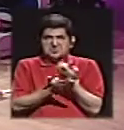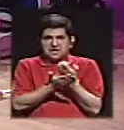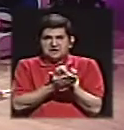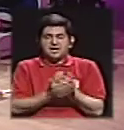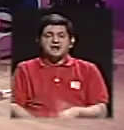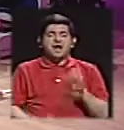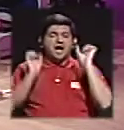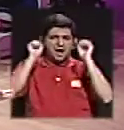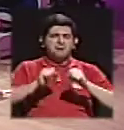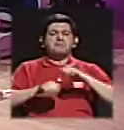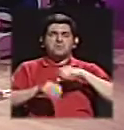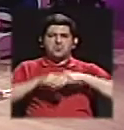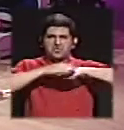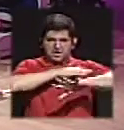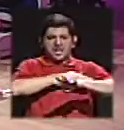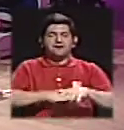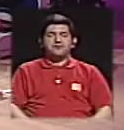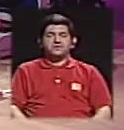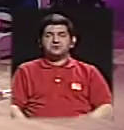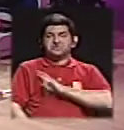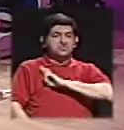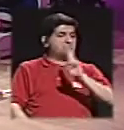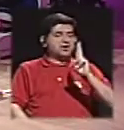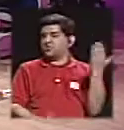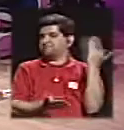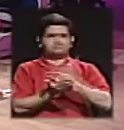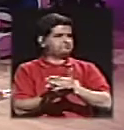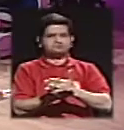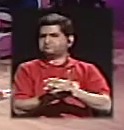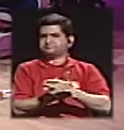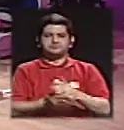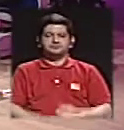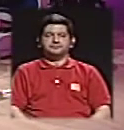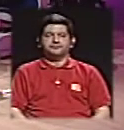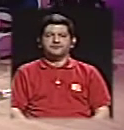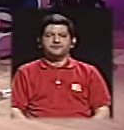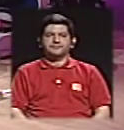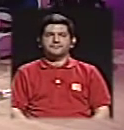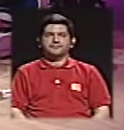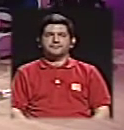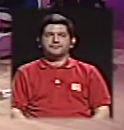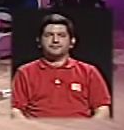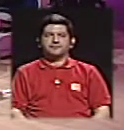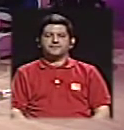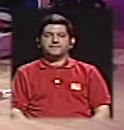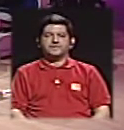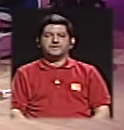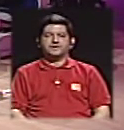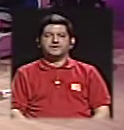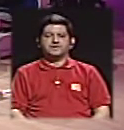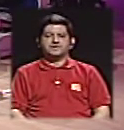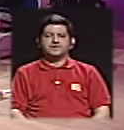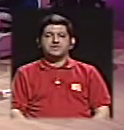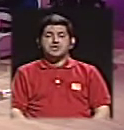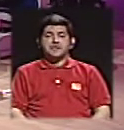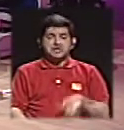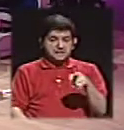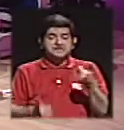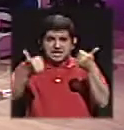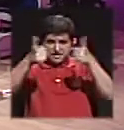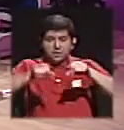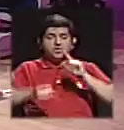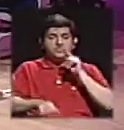siempre podrán realizarse un aborto y ni la religión las detiene. Dice doña Amable, y coincide con